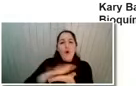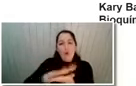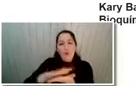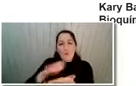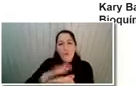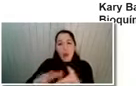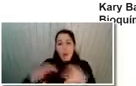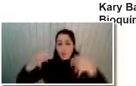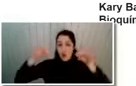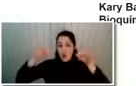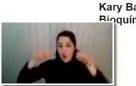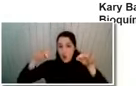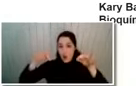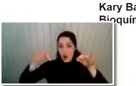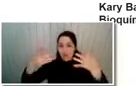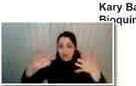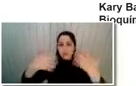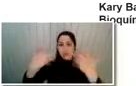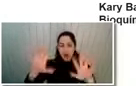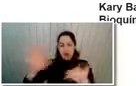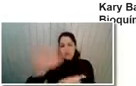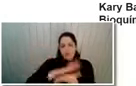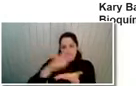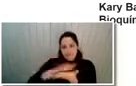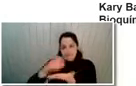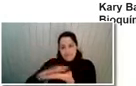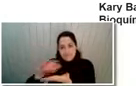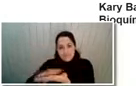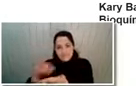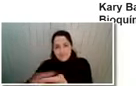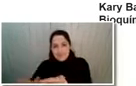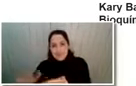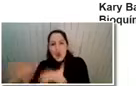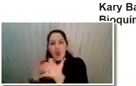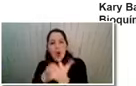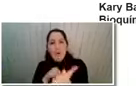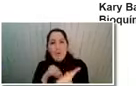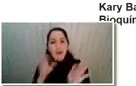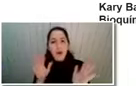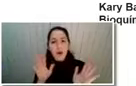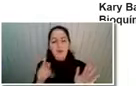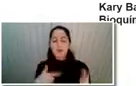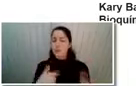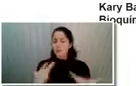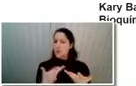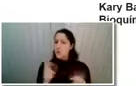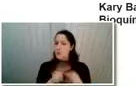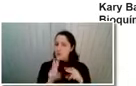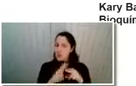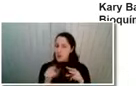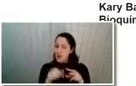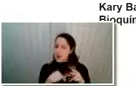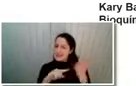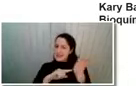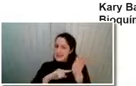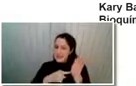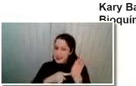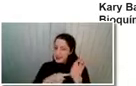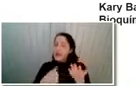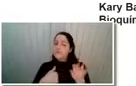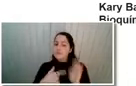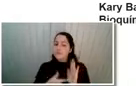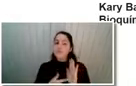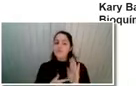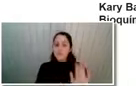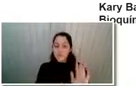letras. ¿Cuál es la particularidad que tiene además esta técnica? Es que utiliza